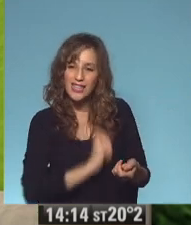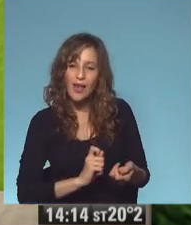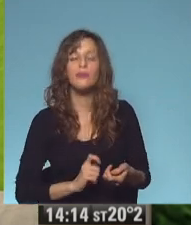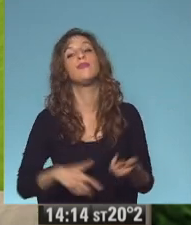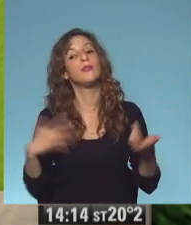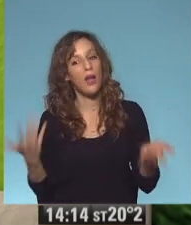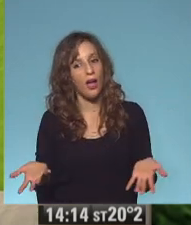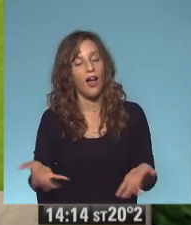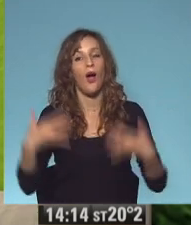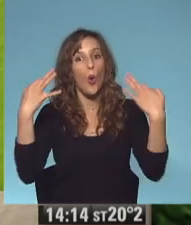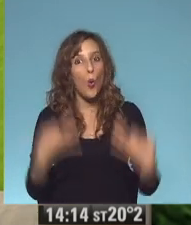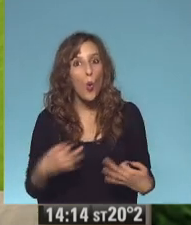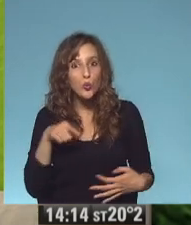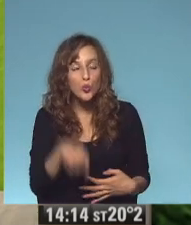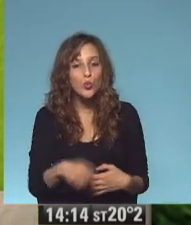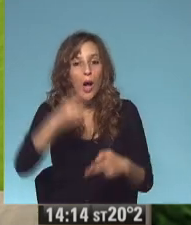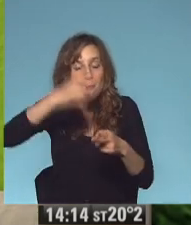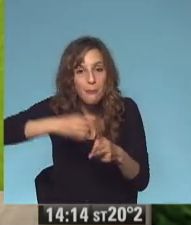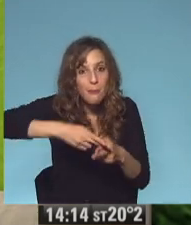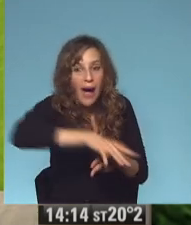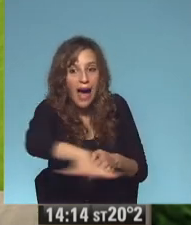Está justo en la mitad del parque.